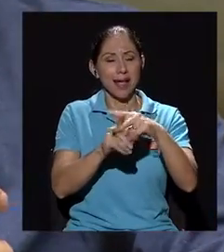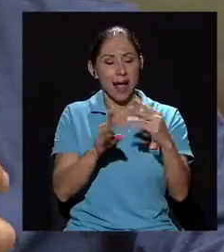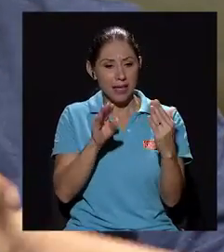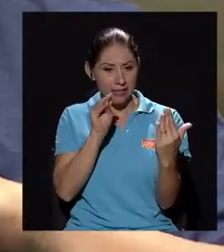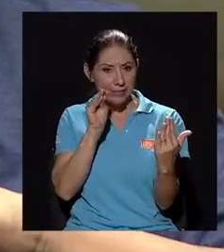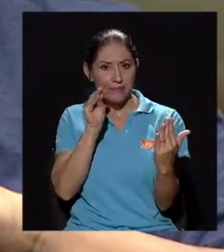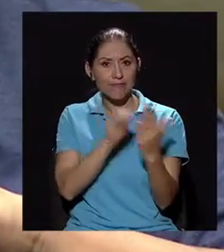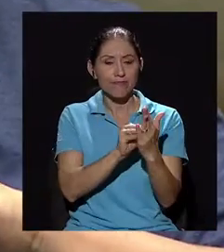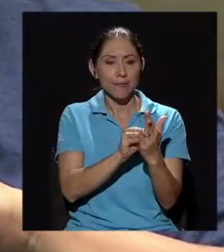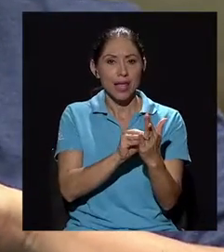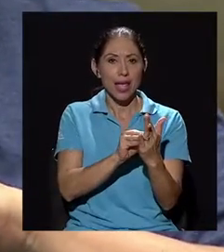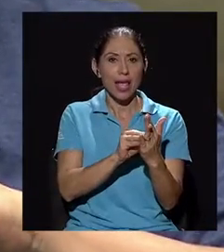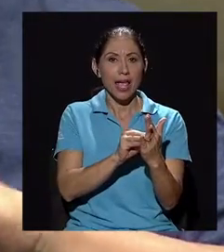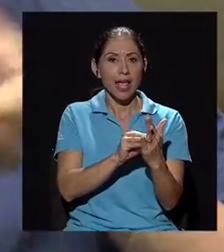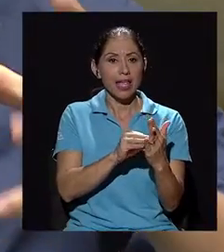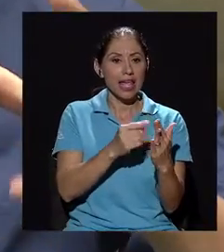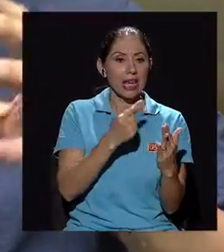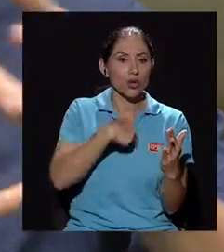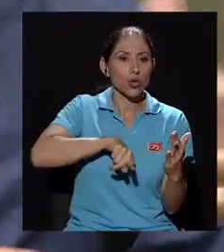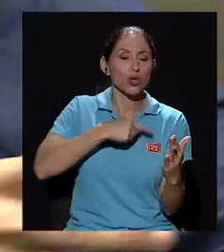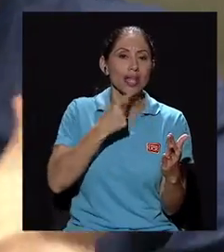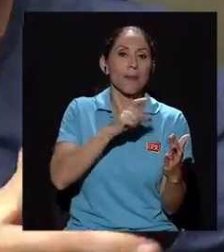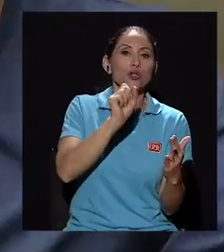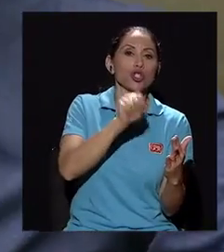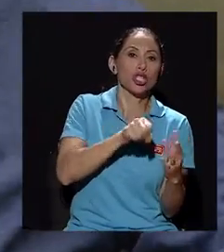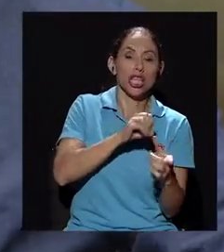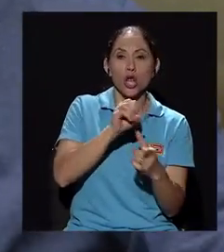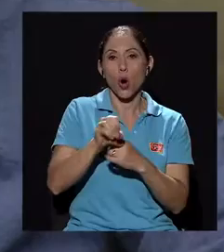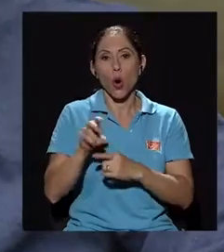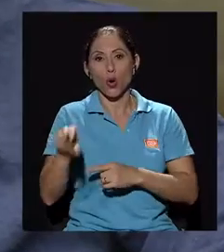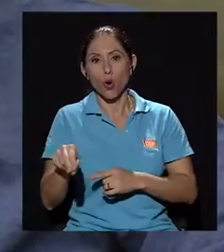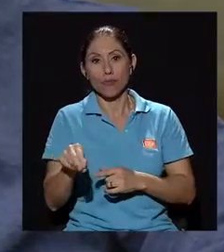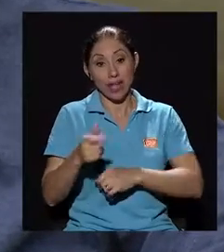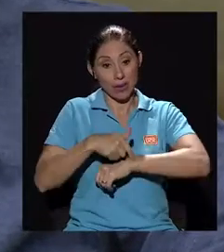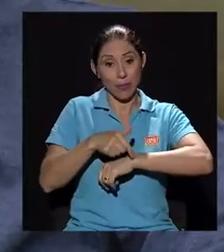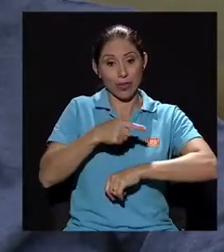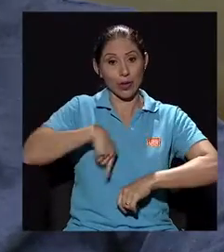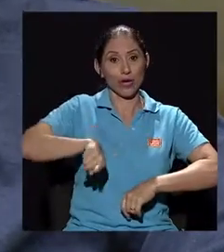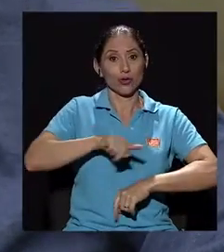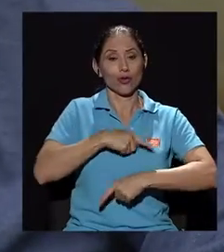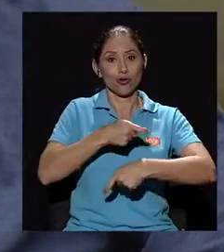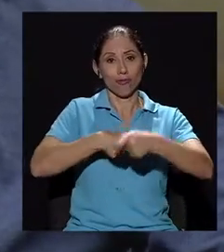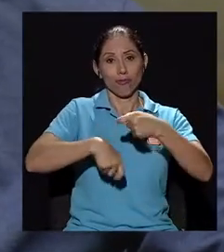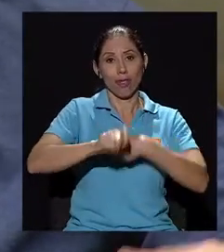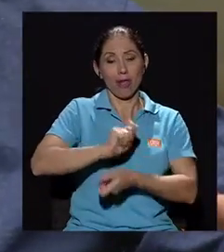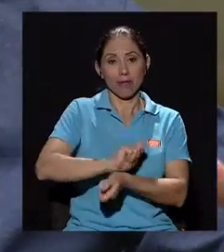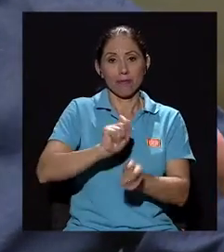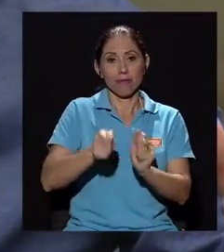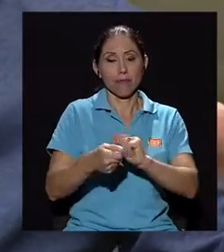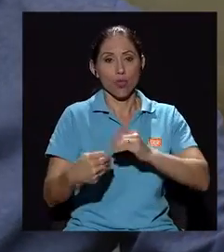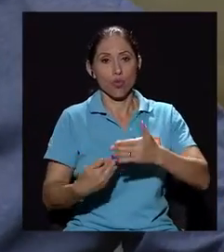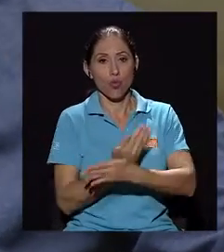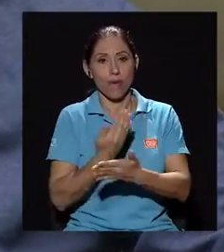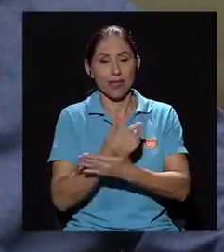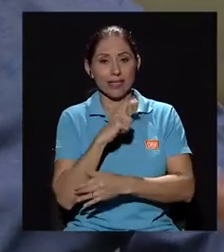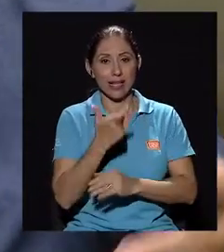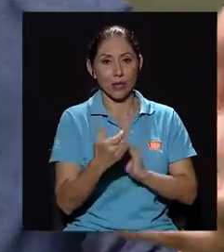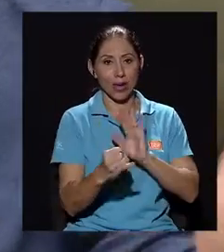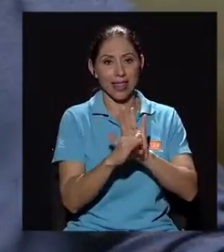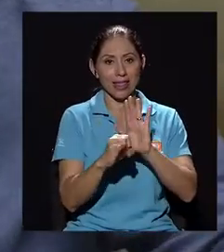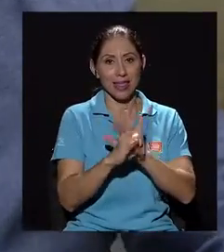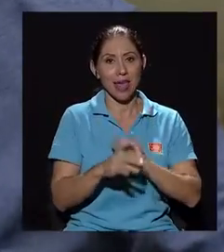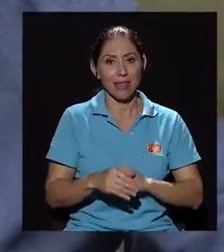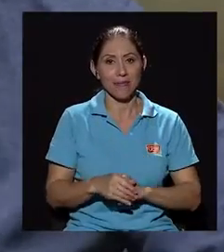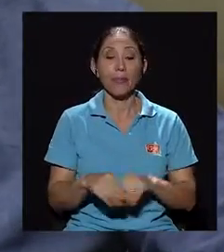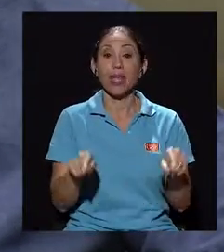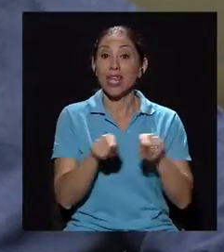podemos decir sí o no a la hora de renovar nuestra cédula de identidad, y esté también disponible, porque eso